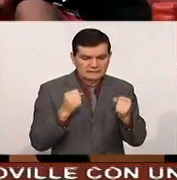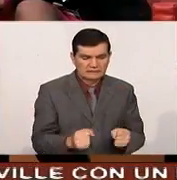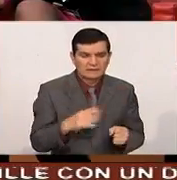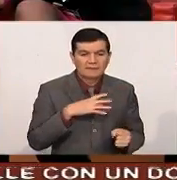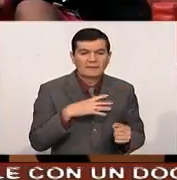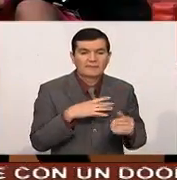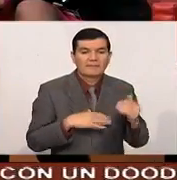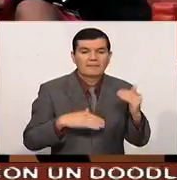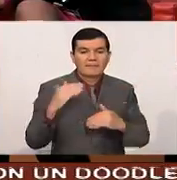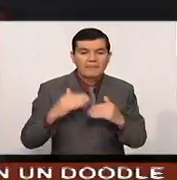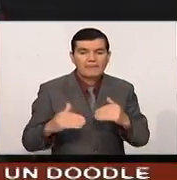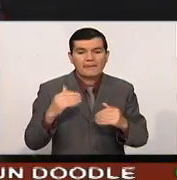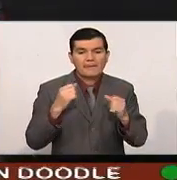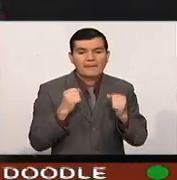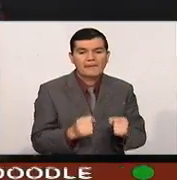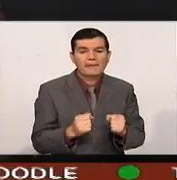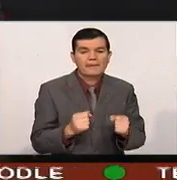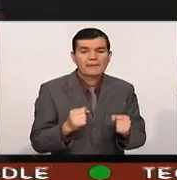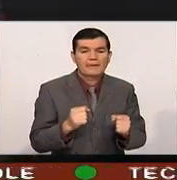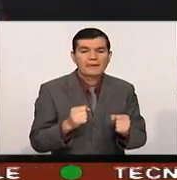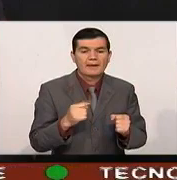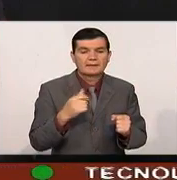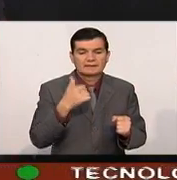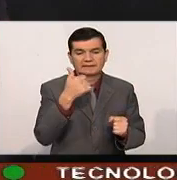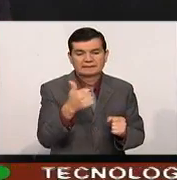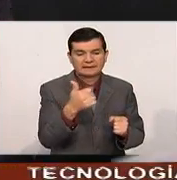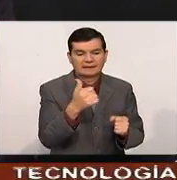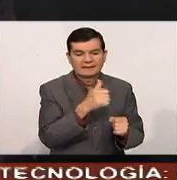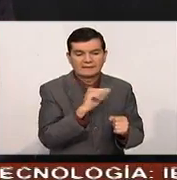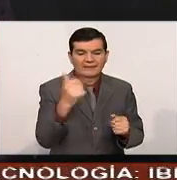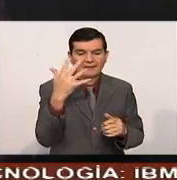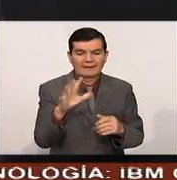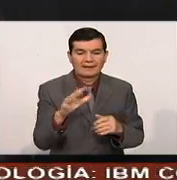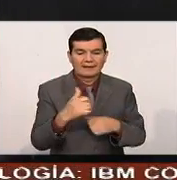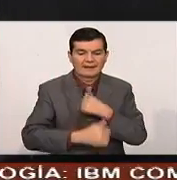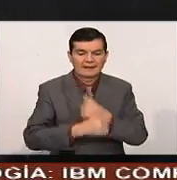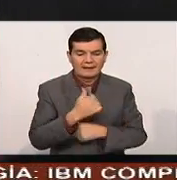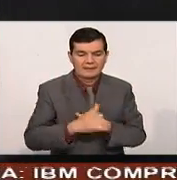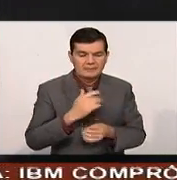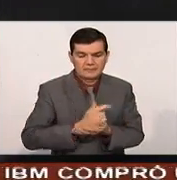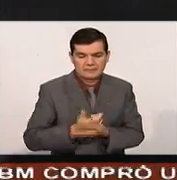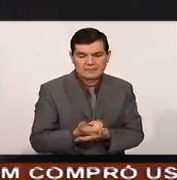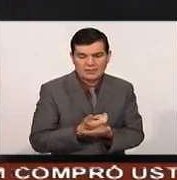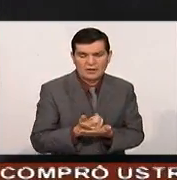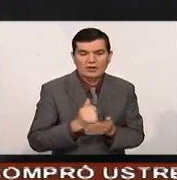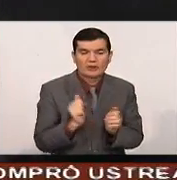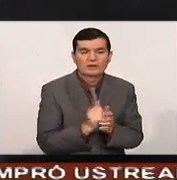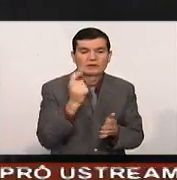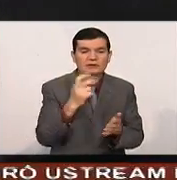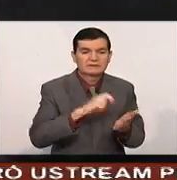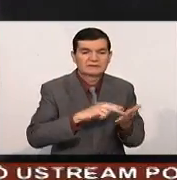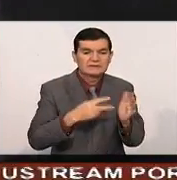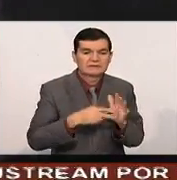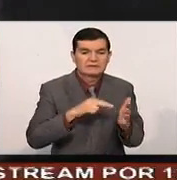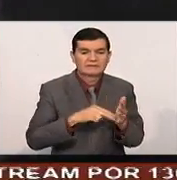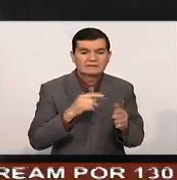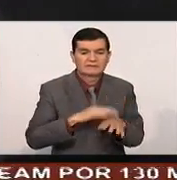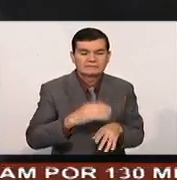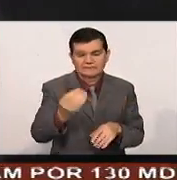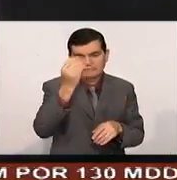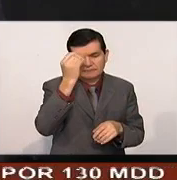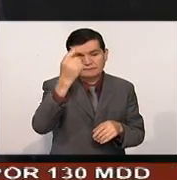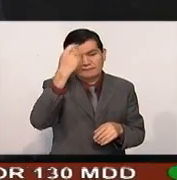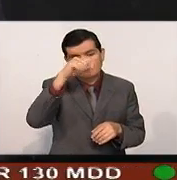mejores tasas de empleabilidad. Prácticamente 6 de las 10 carreras mejor pagadas están en el sector de la ingeniería, ciencias